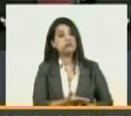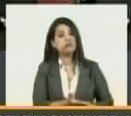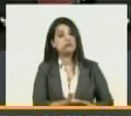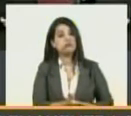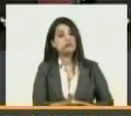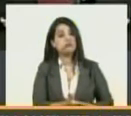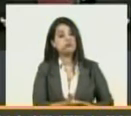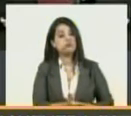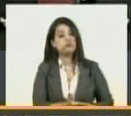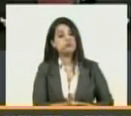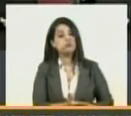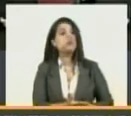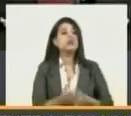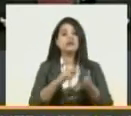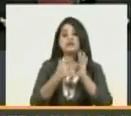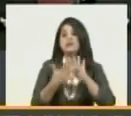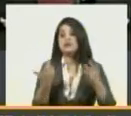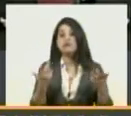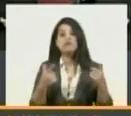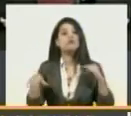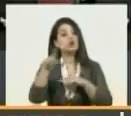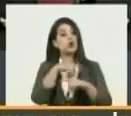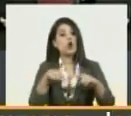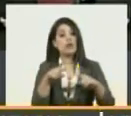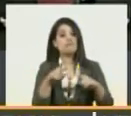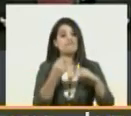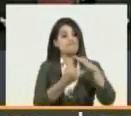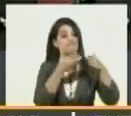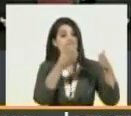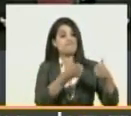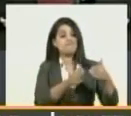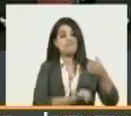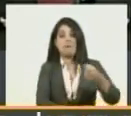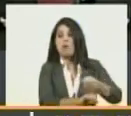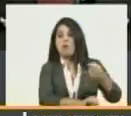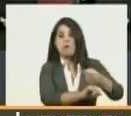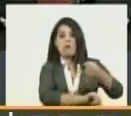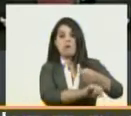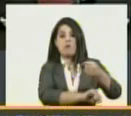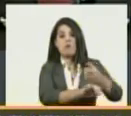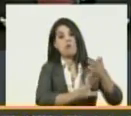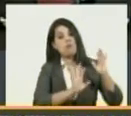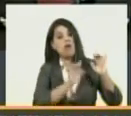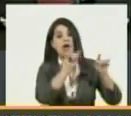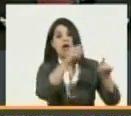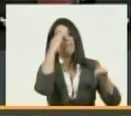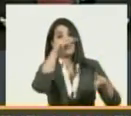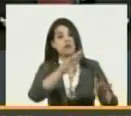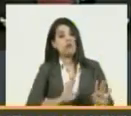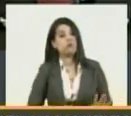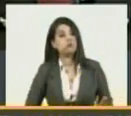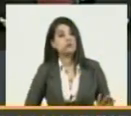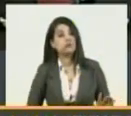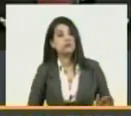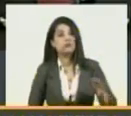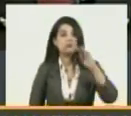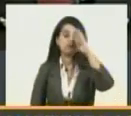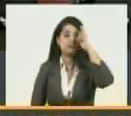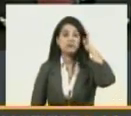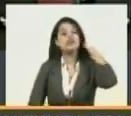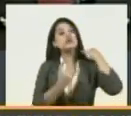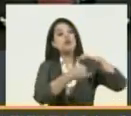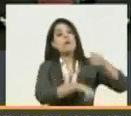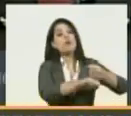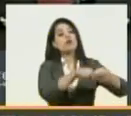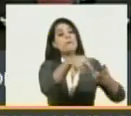involucrada la institucionalidad, hoy, como dije, seriamente amenazada en este país. Y